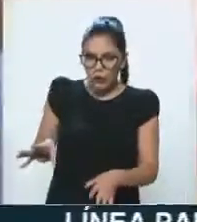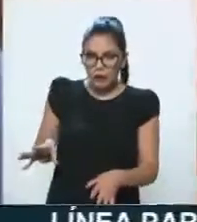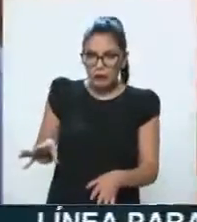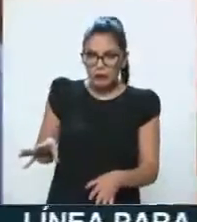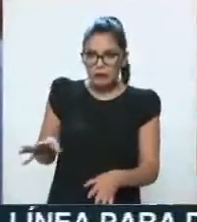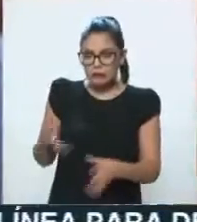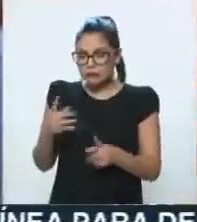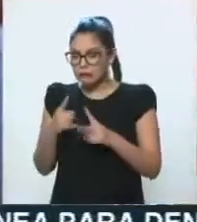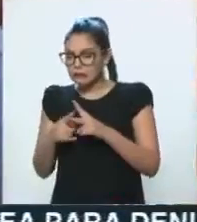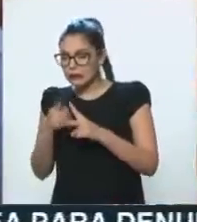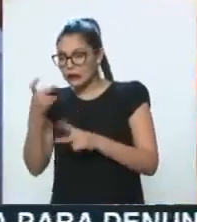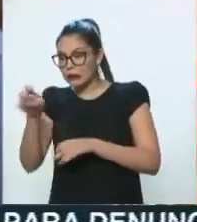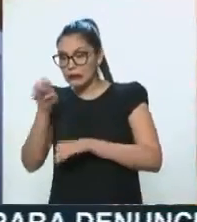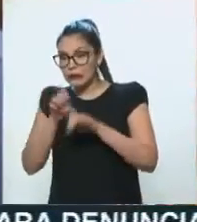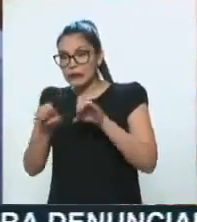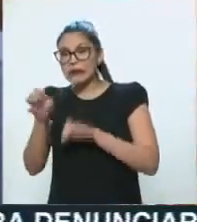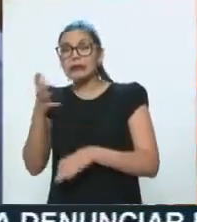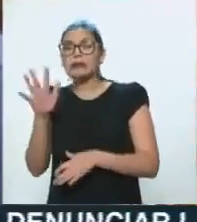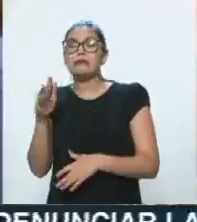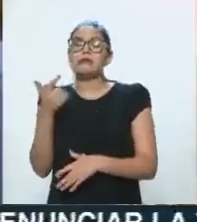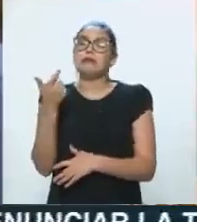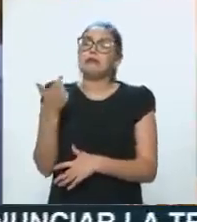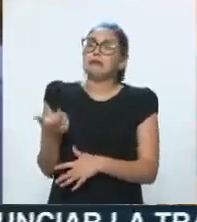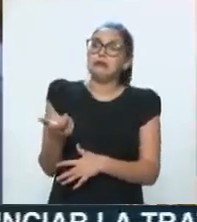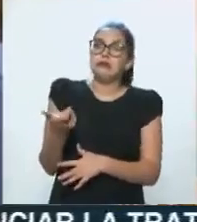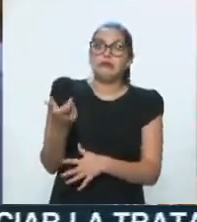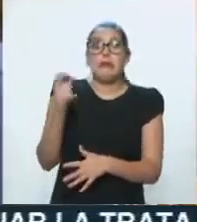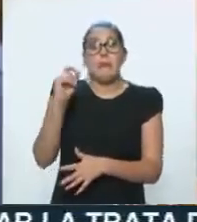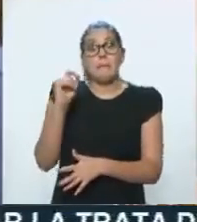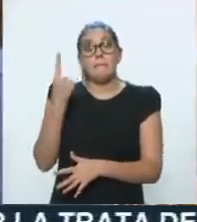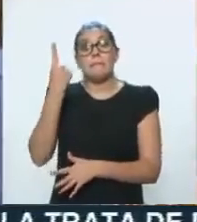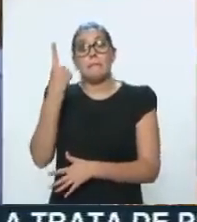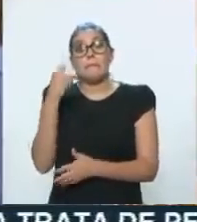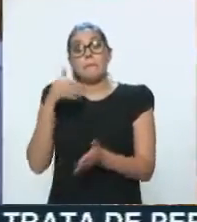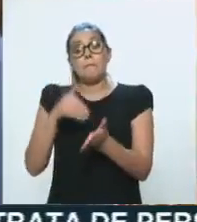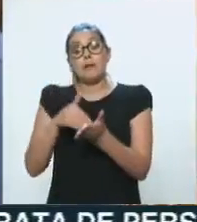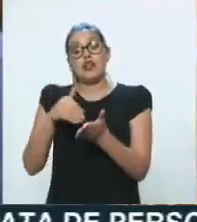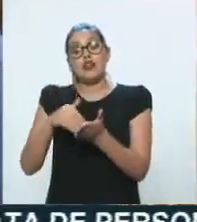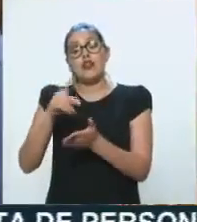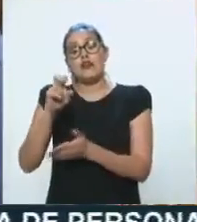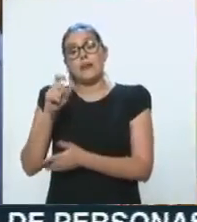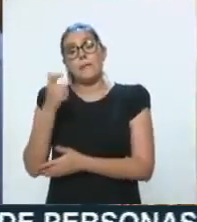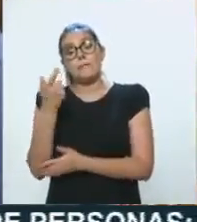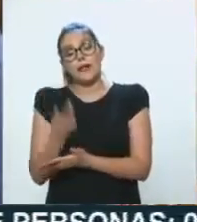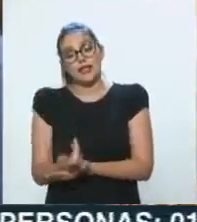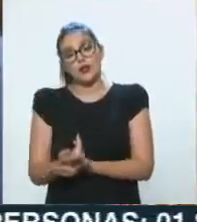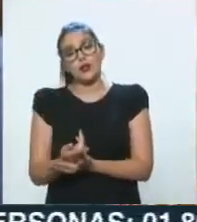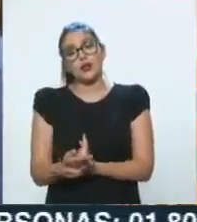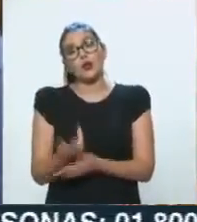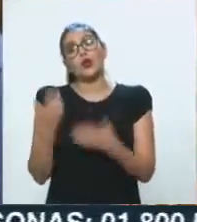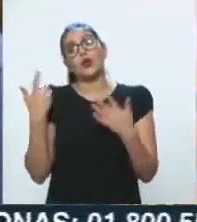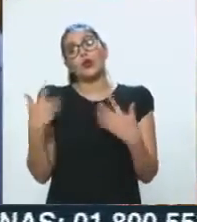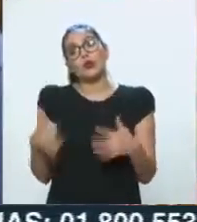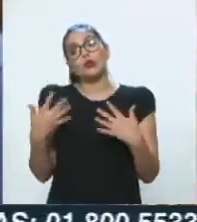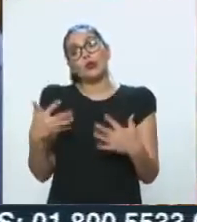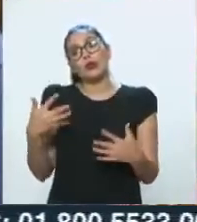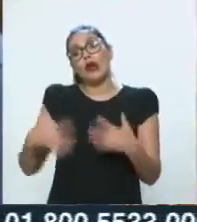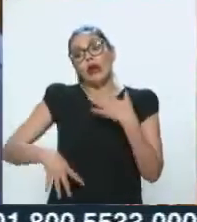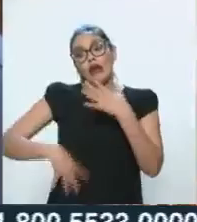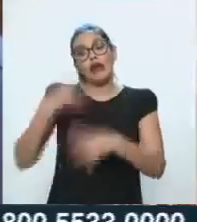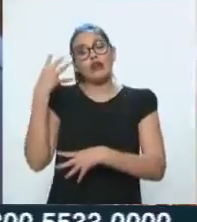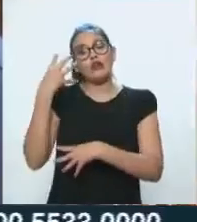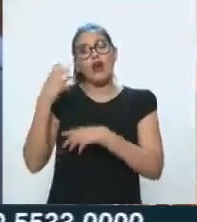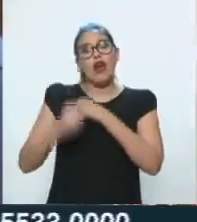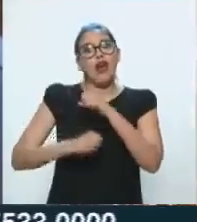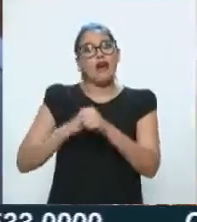empresa ha sido de 21 mil millones de pesos es una cosa que tiene 14 años sin funcionar